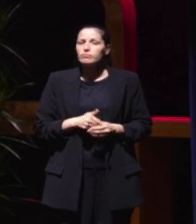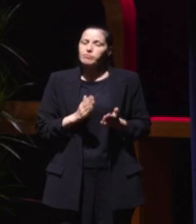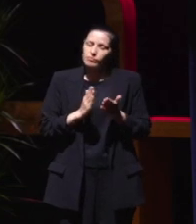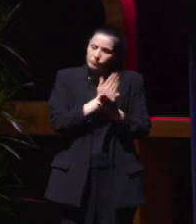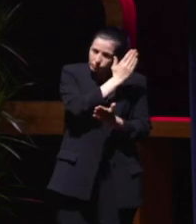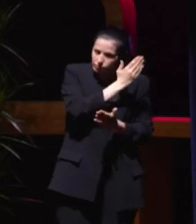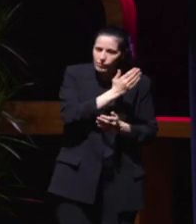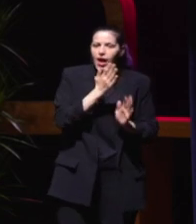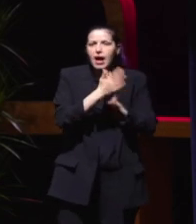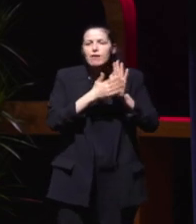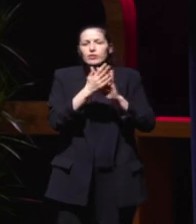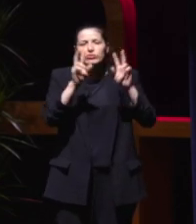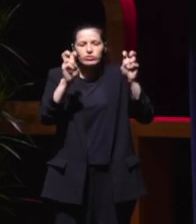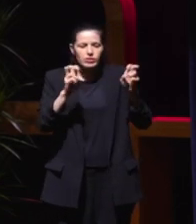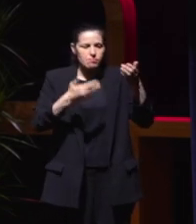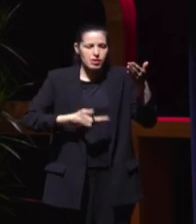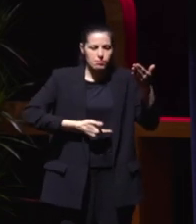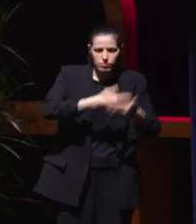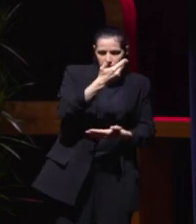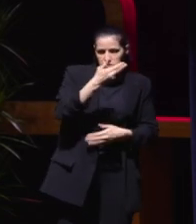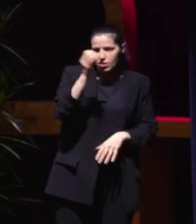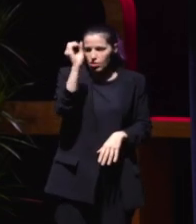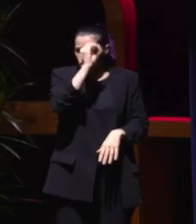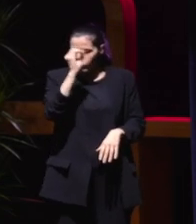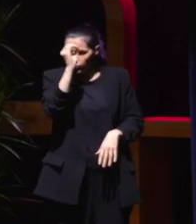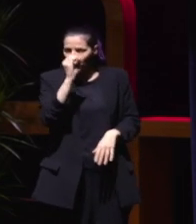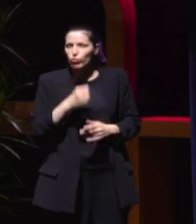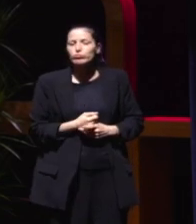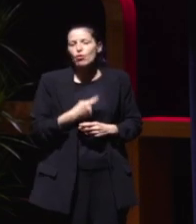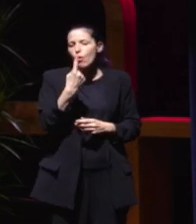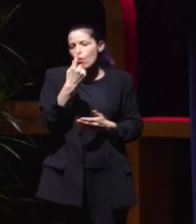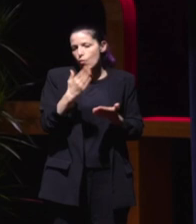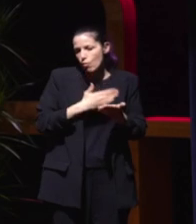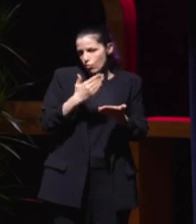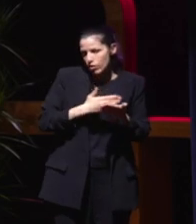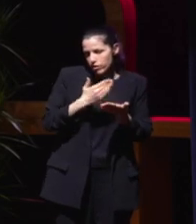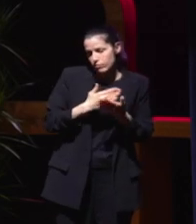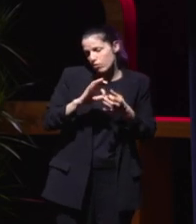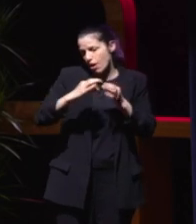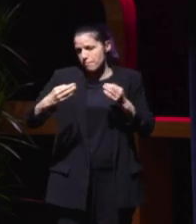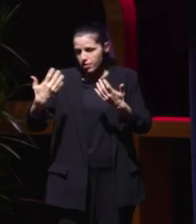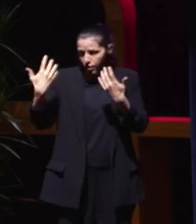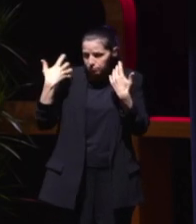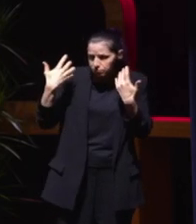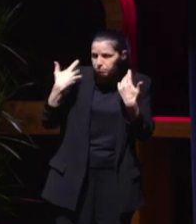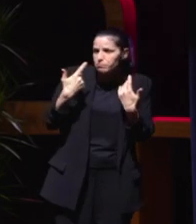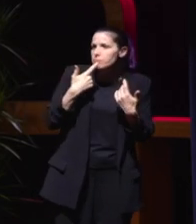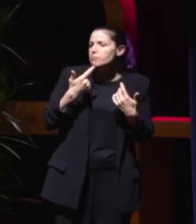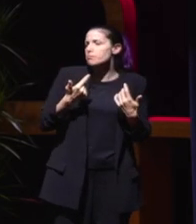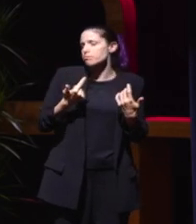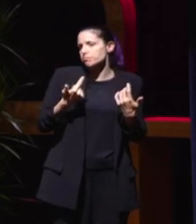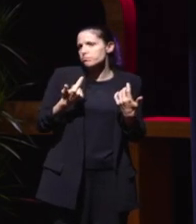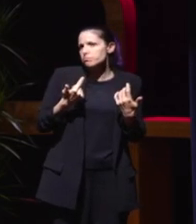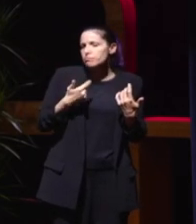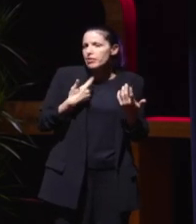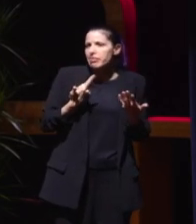opinión hay una cosa que un libro que me ha recomendado mi amiga Mariola cubels que escribe en ese moda que es un libro